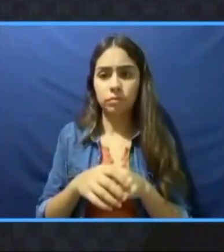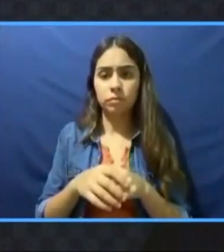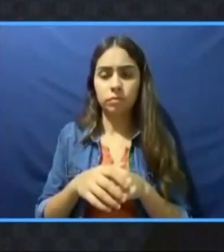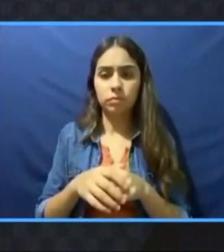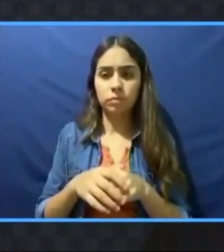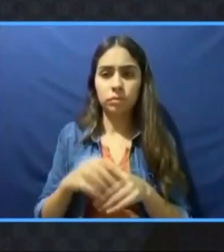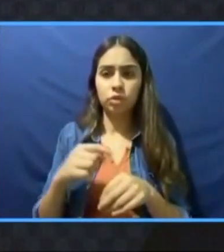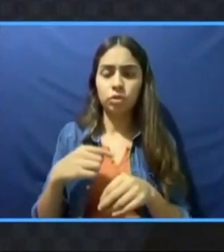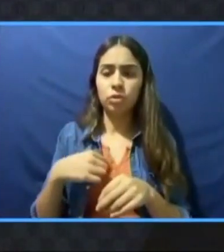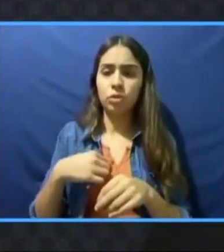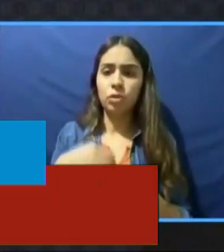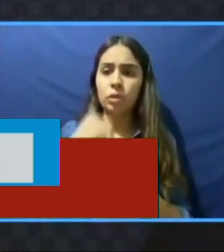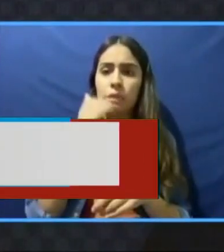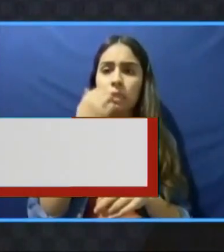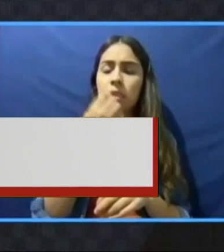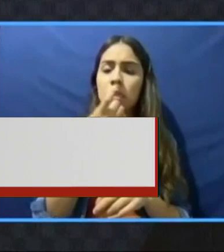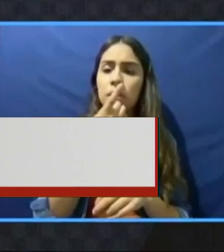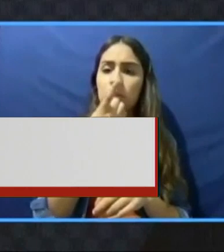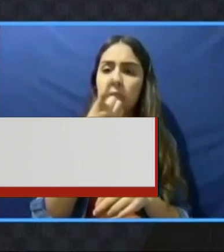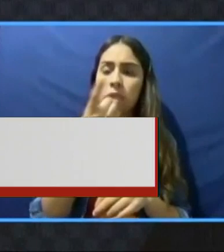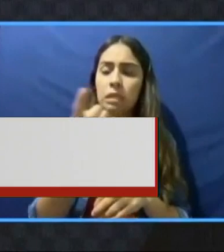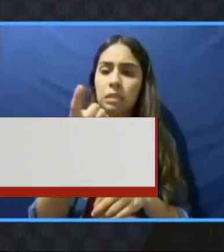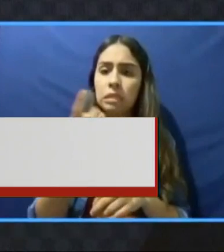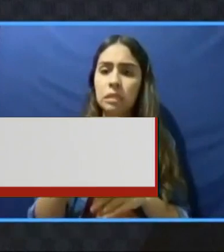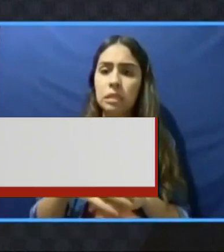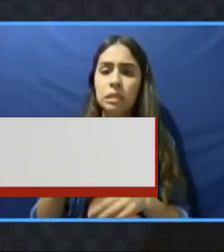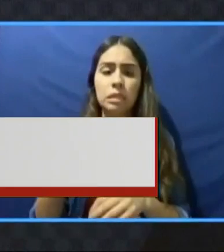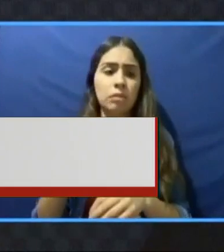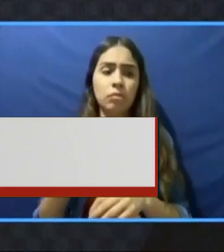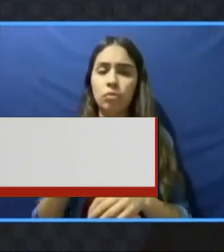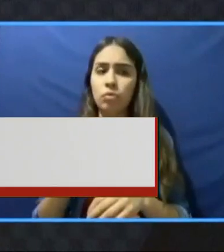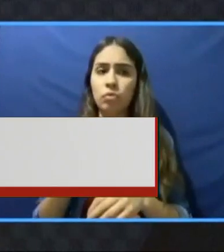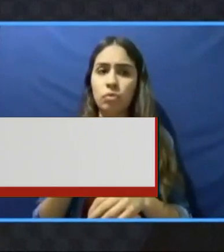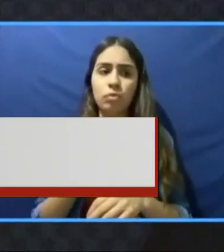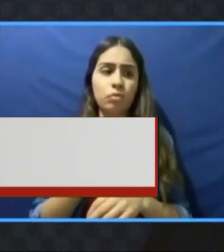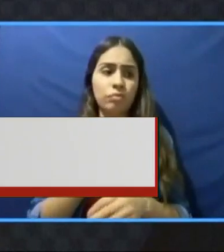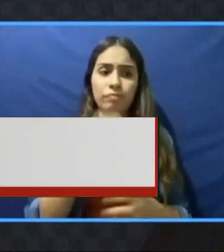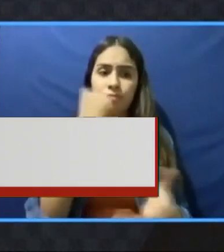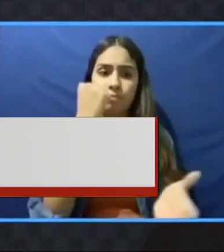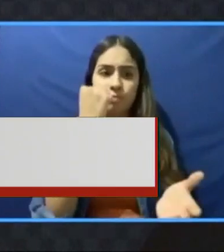Estamos en total desacuerdo con la actuación de la jueza.